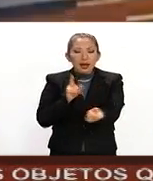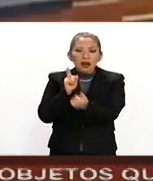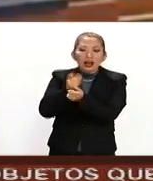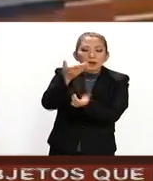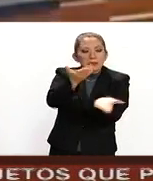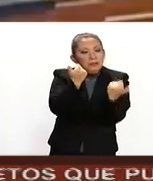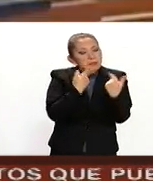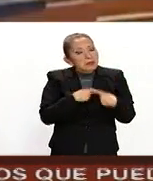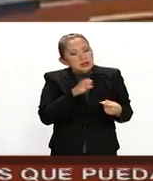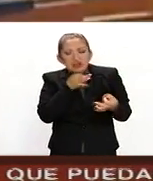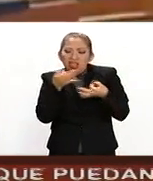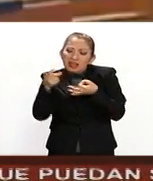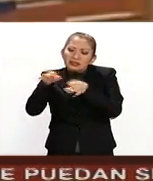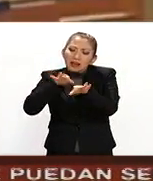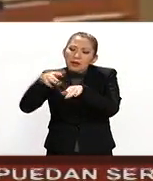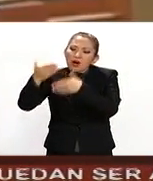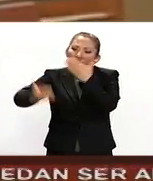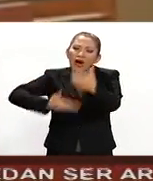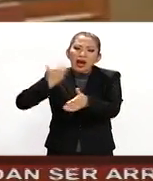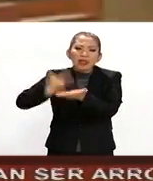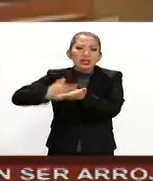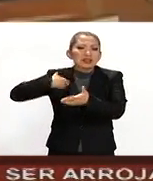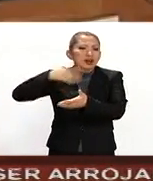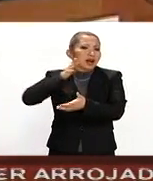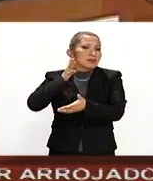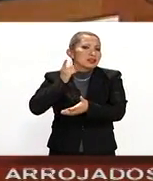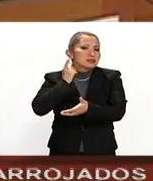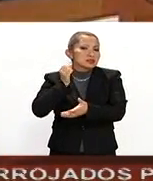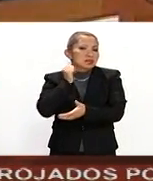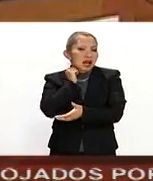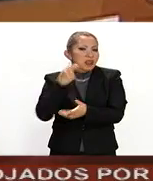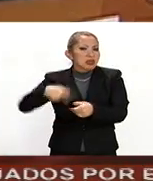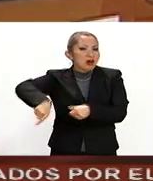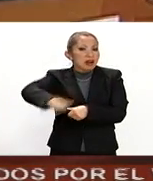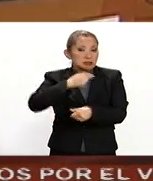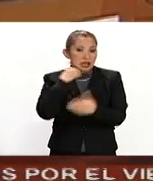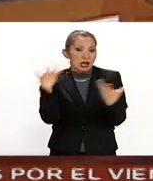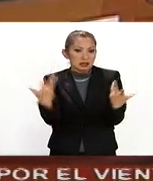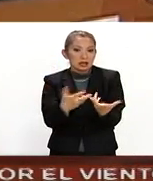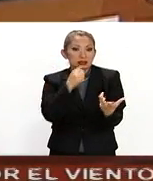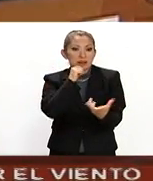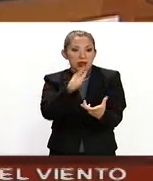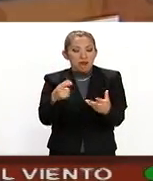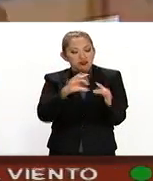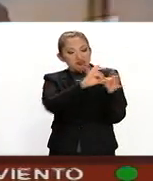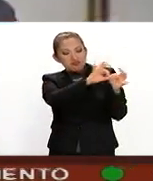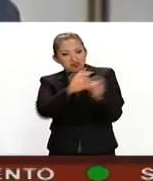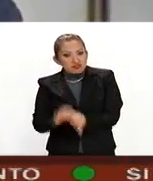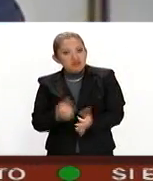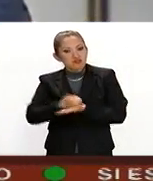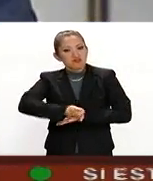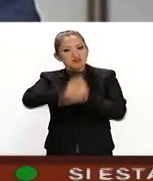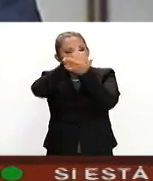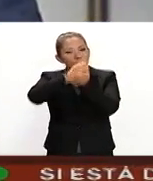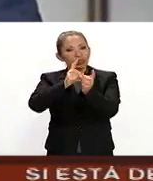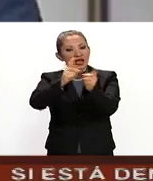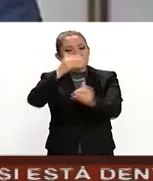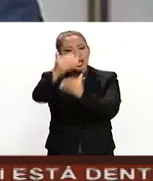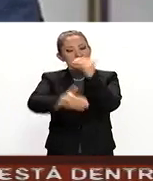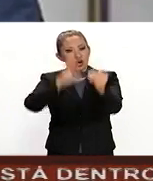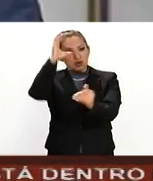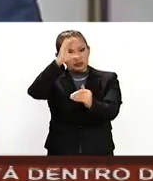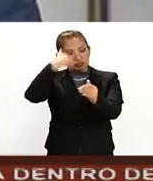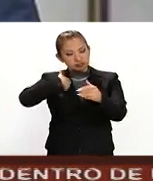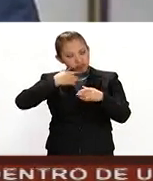acercar a la población el trabajo que desarrolla el Poder Legislativo y generar de esta forma un vínculo en pro del desarrollo de la